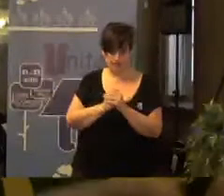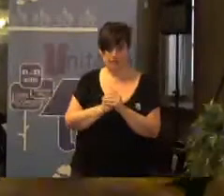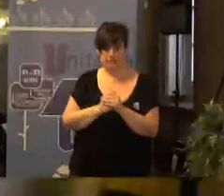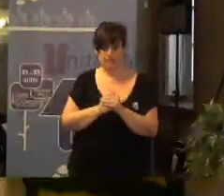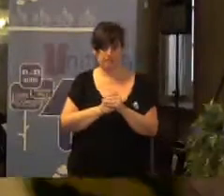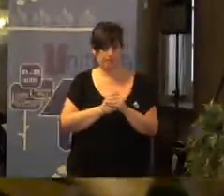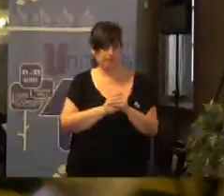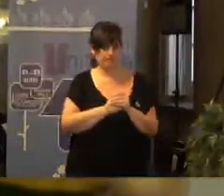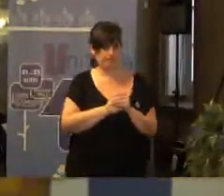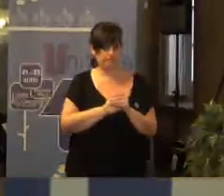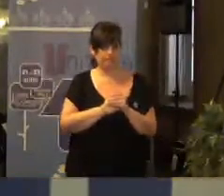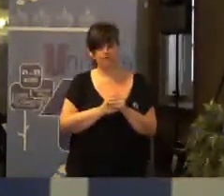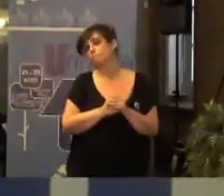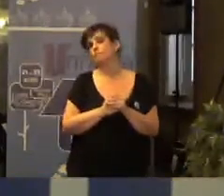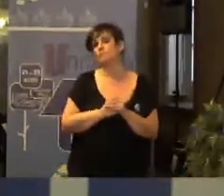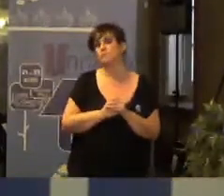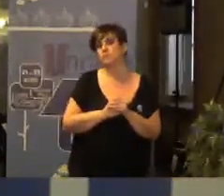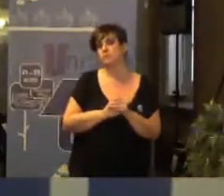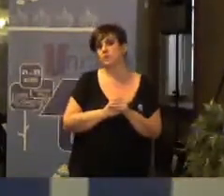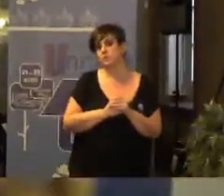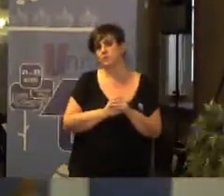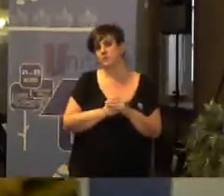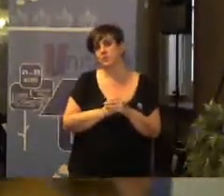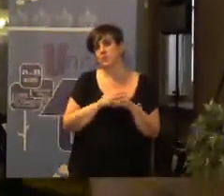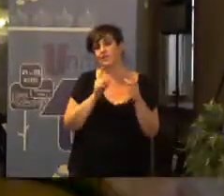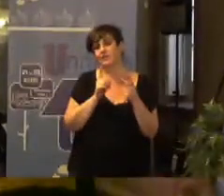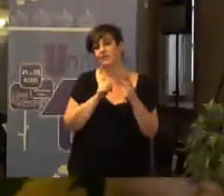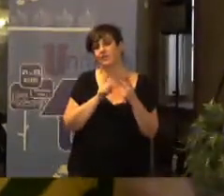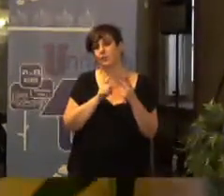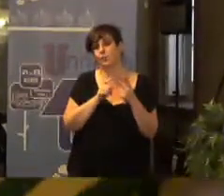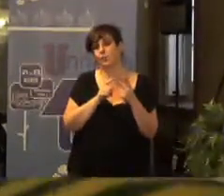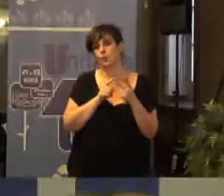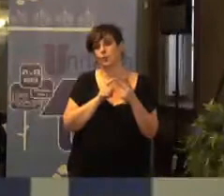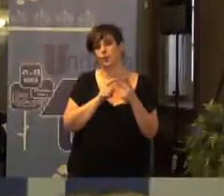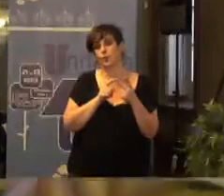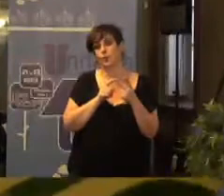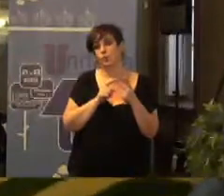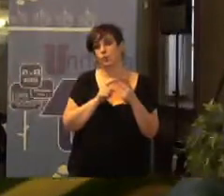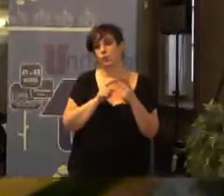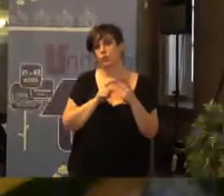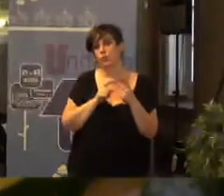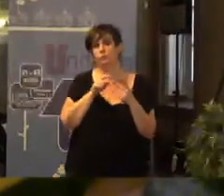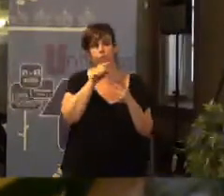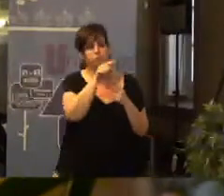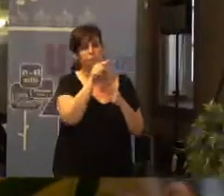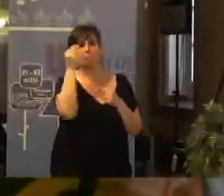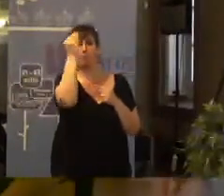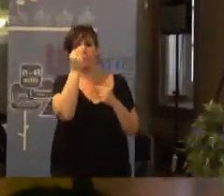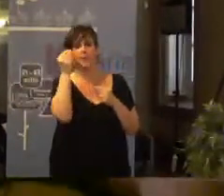social portuguesa, esa sensación de que era unha cousa útil. E segundo, se ti consideras